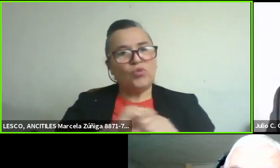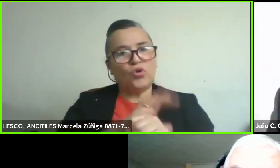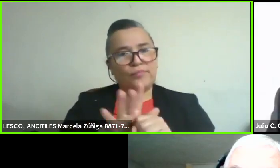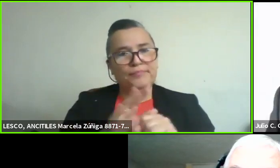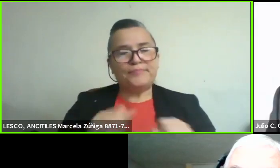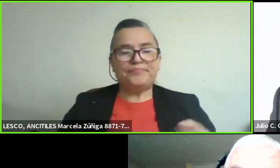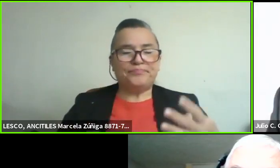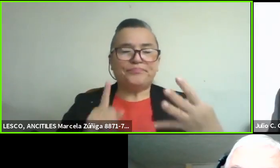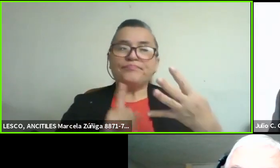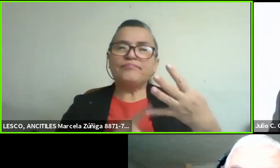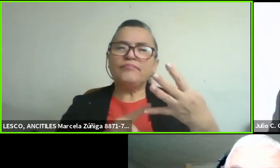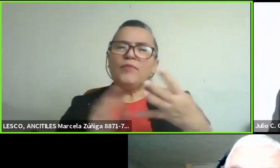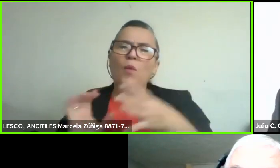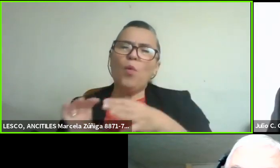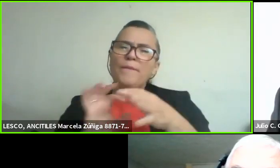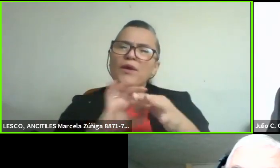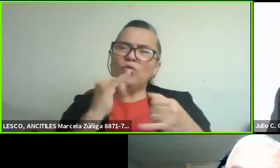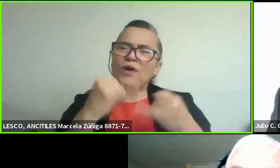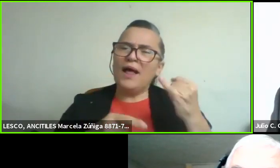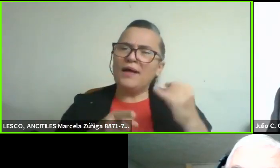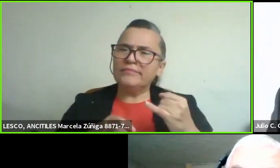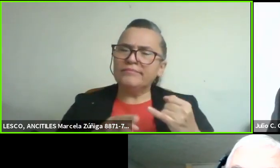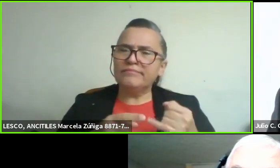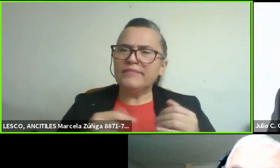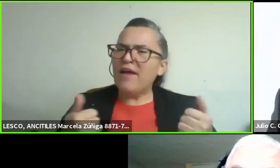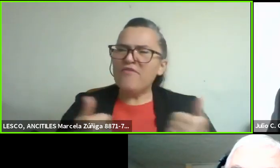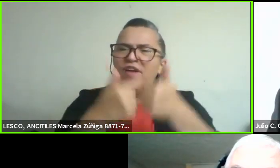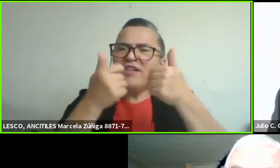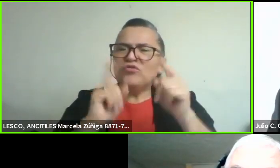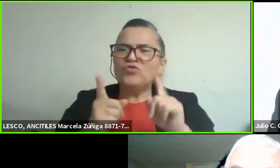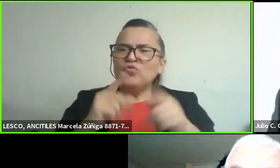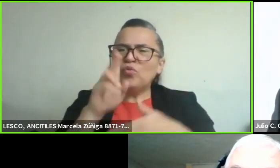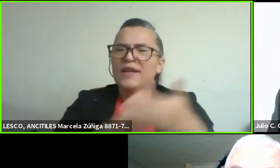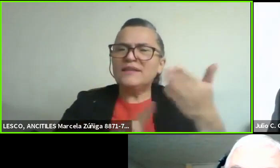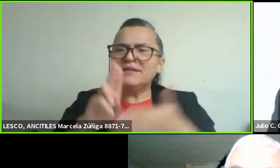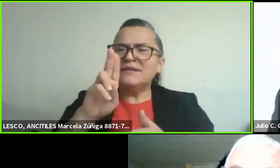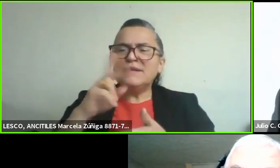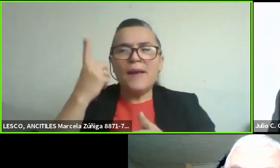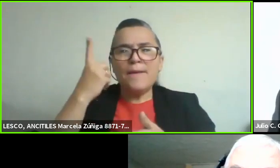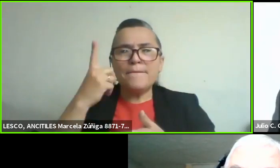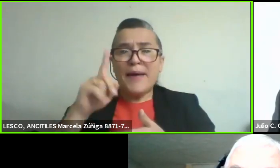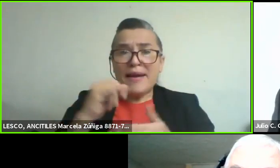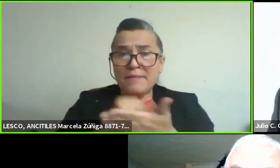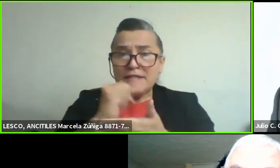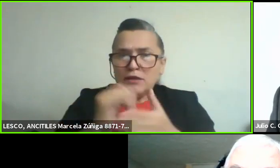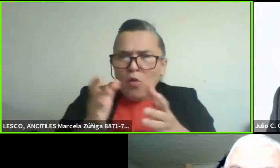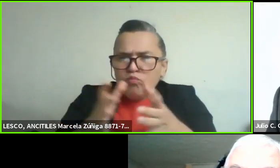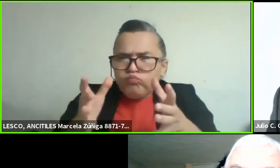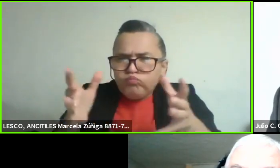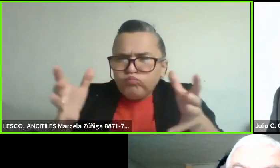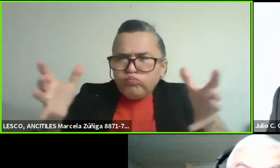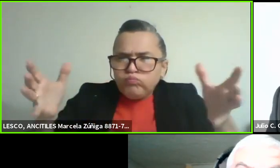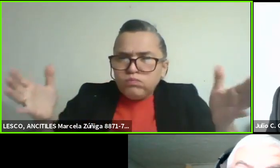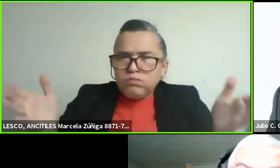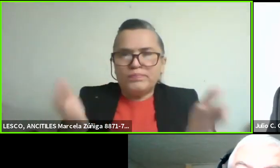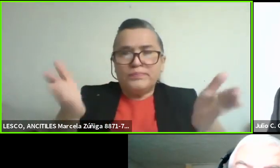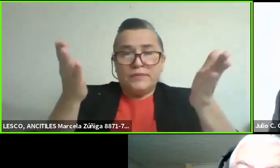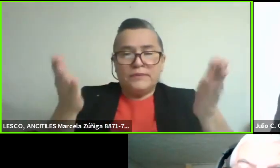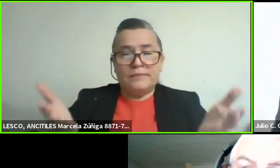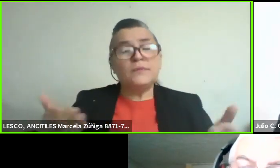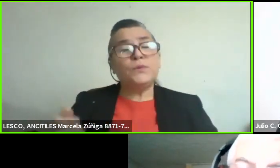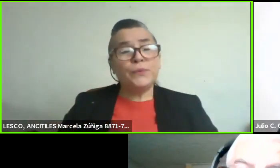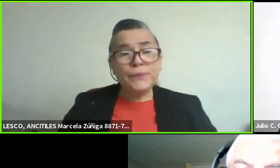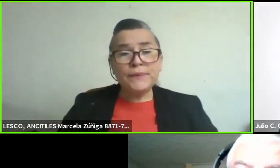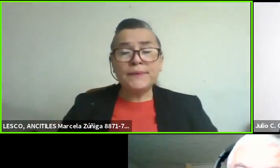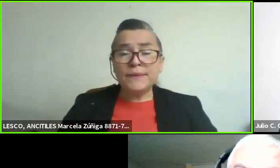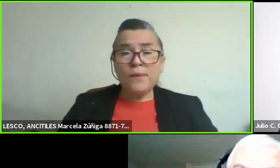pregunta está muy vinculada de su último que usted dijo que retos tienen las universidades para incrementar la investigación bueno muchos retos